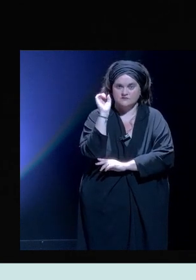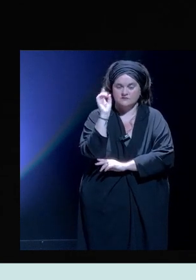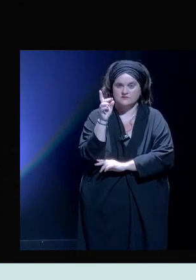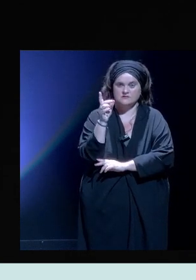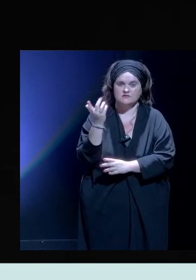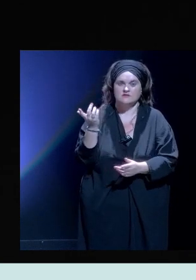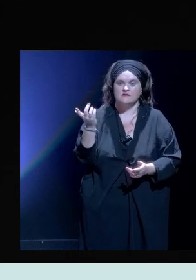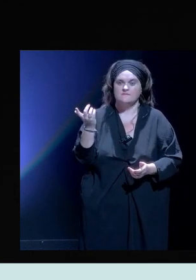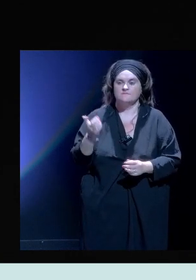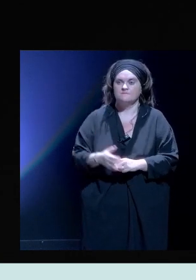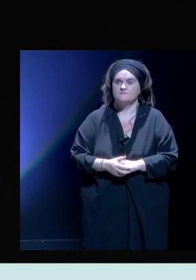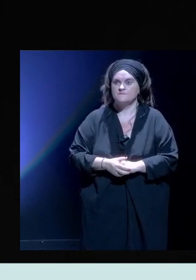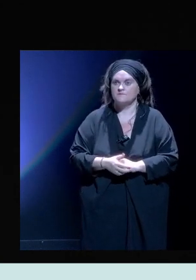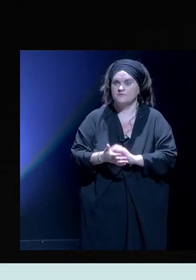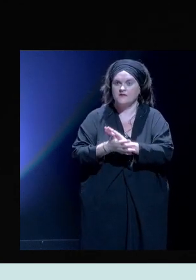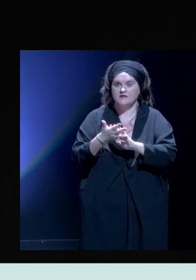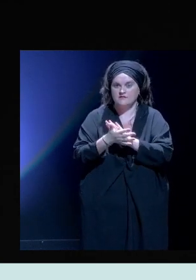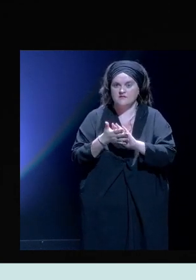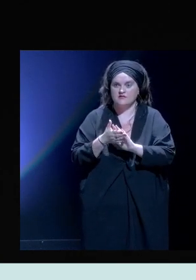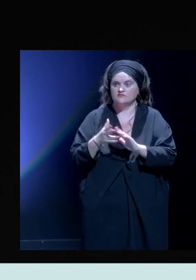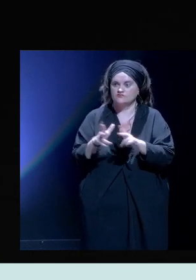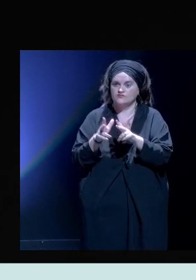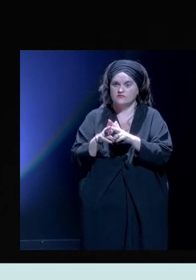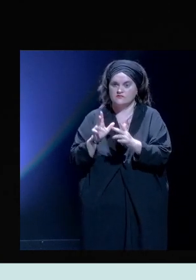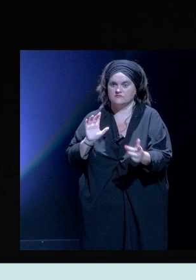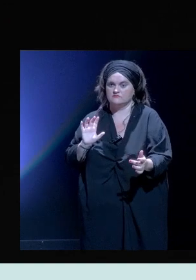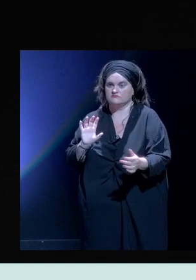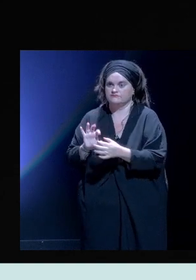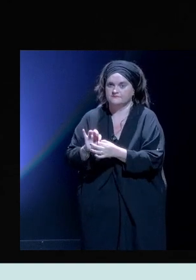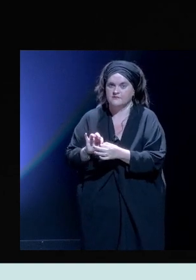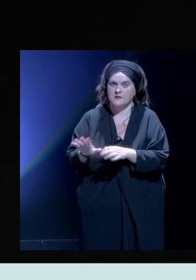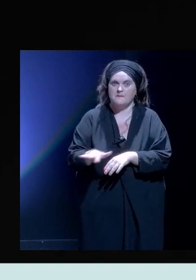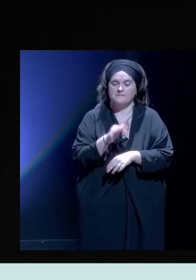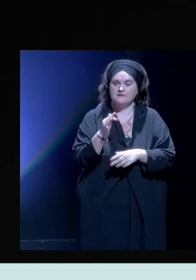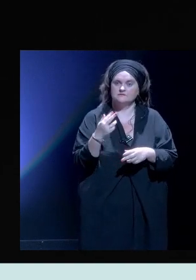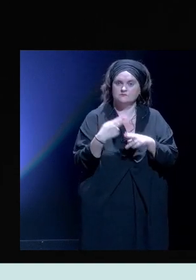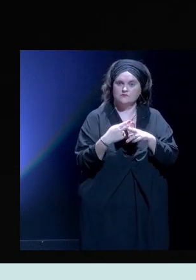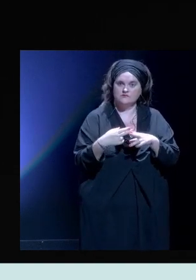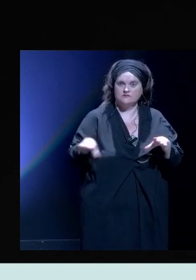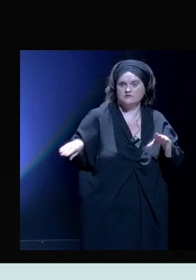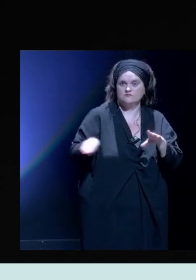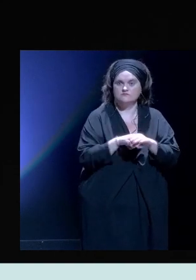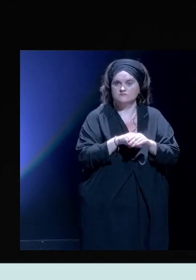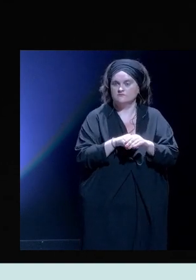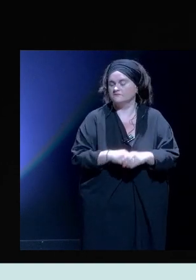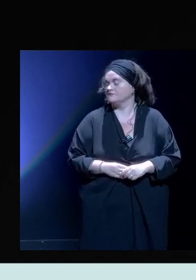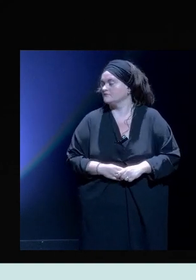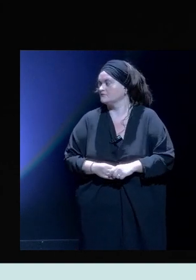tratará del apego social y de las políticas de inclusión.